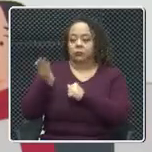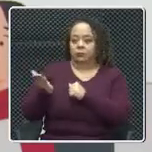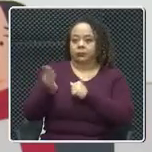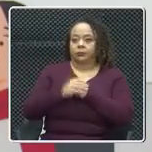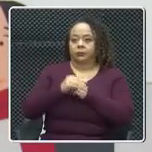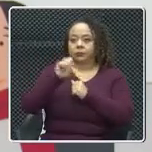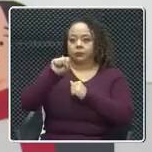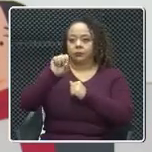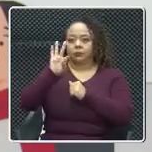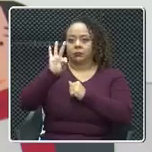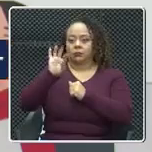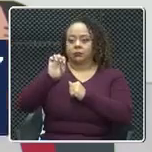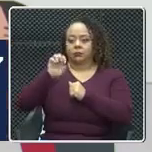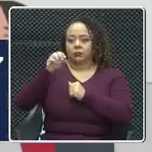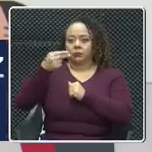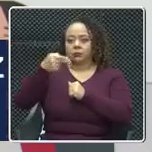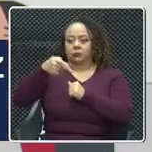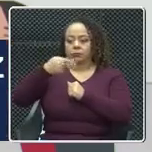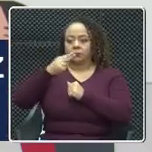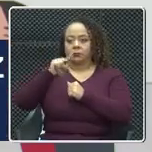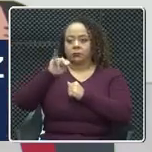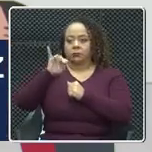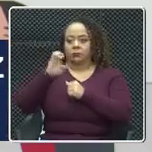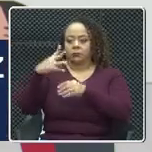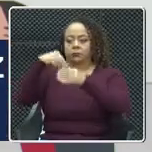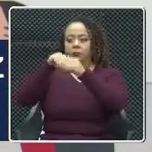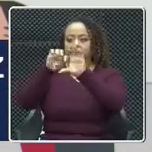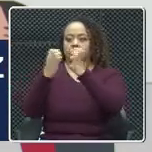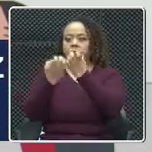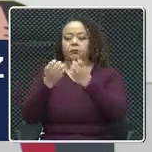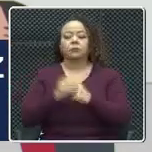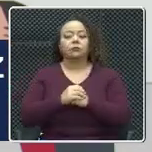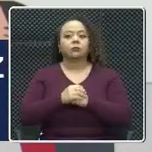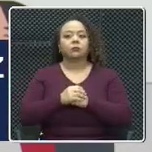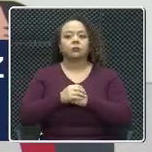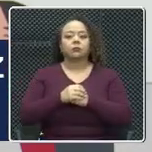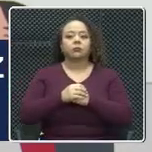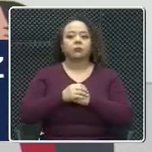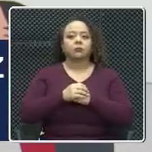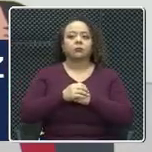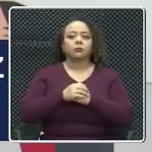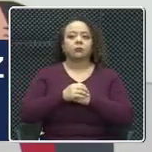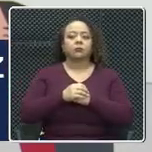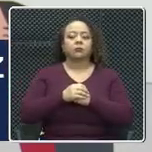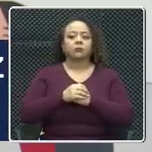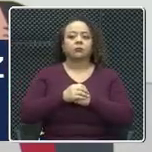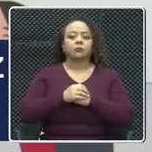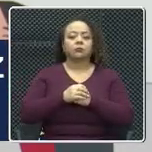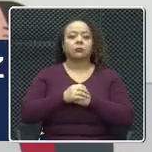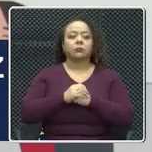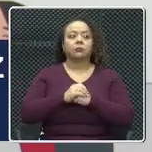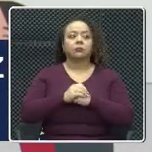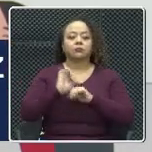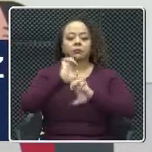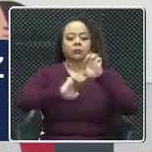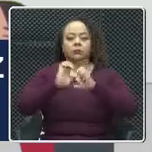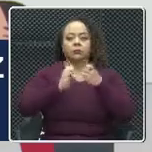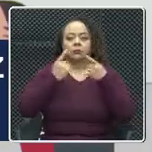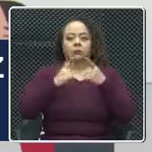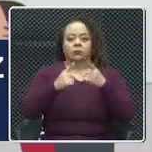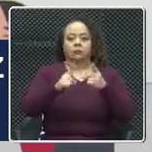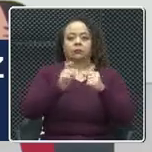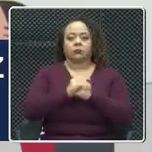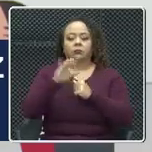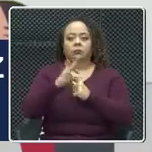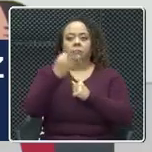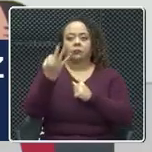momento Stephanie es la que está formando parte del equipo. Uh-huh. Quienes valoran los casos incluso